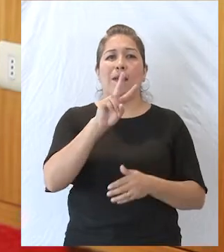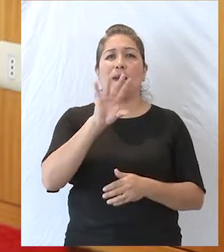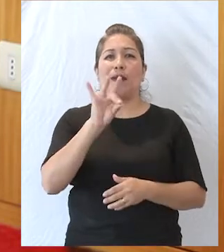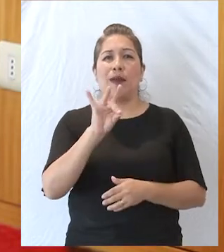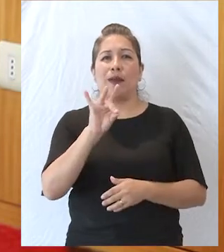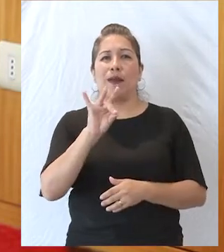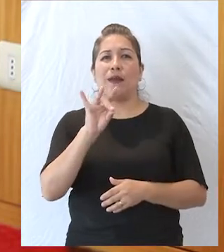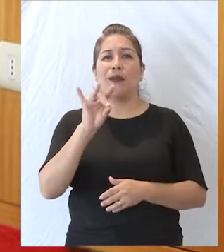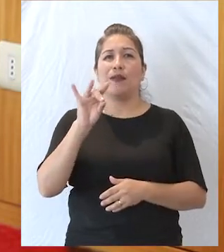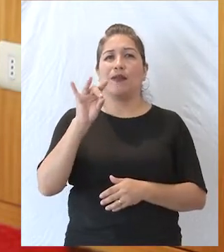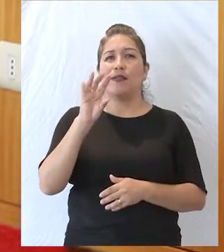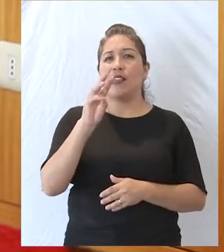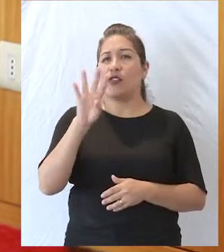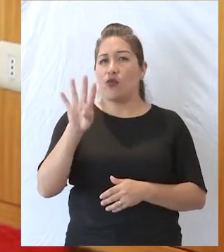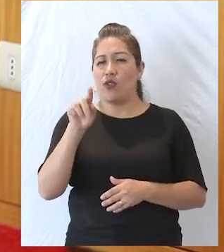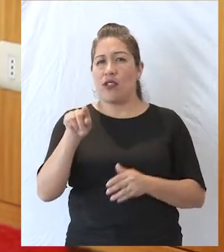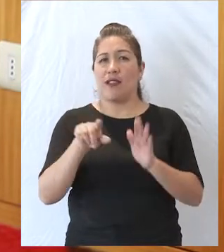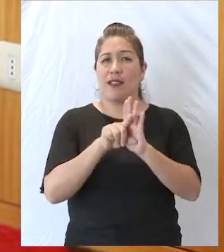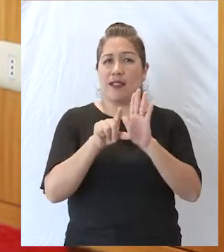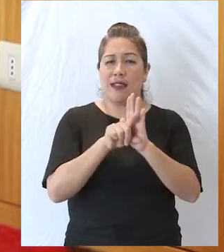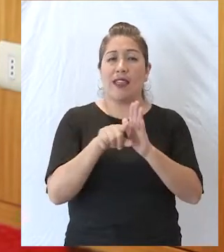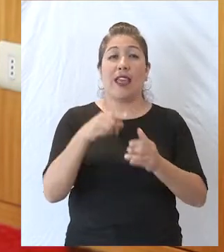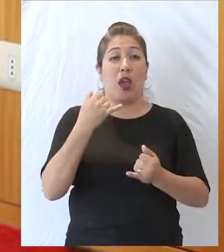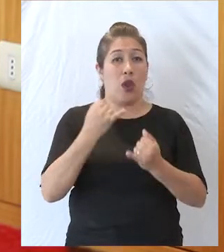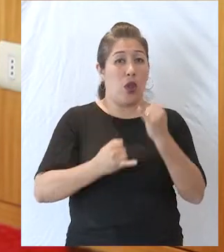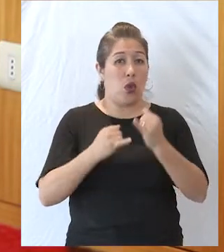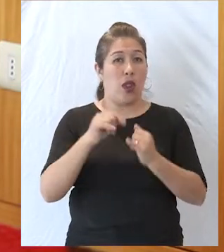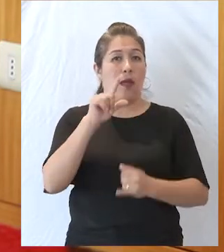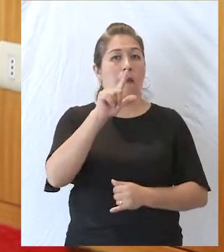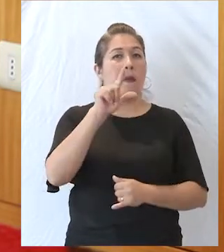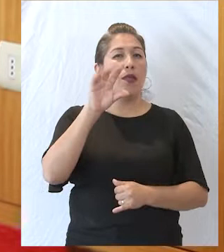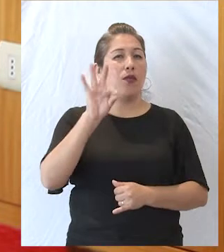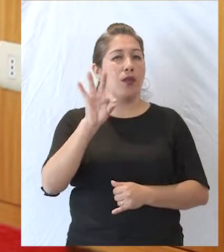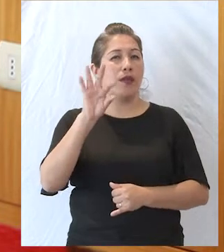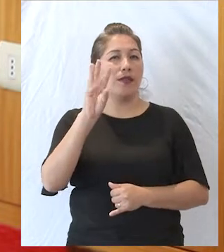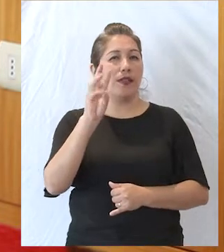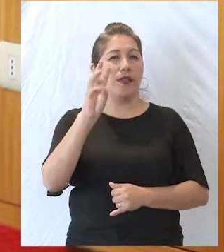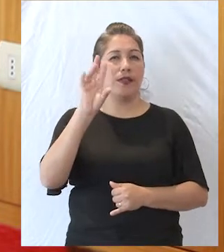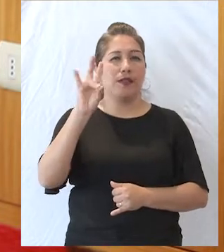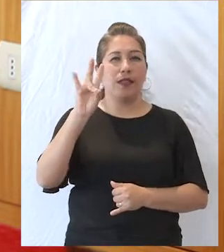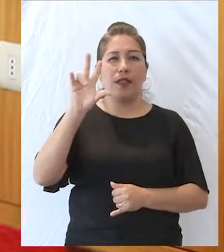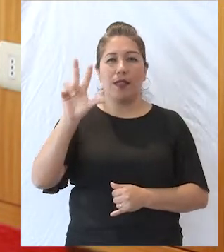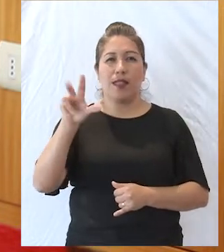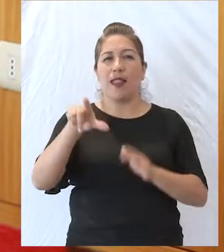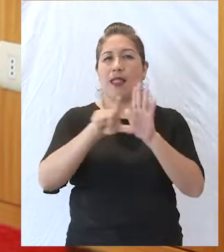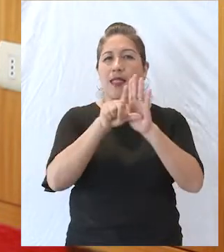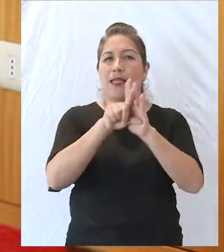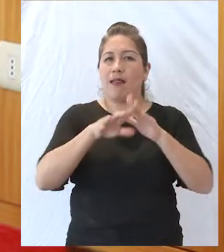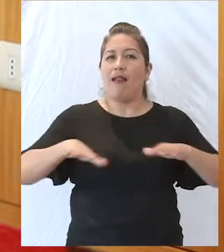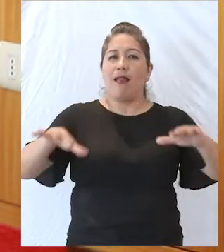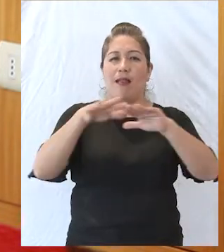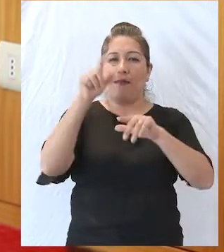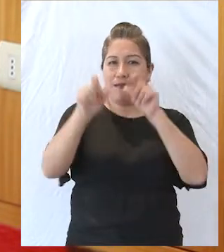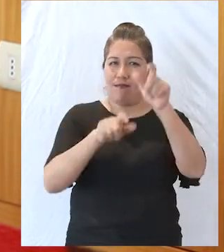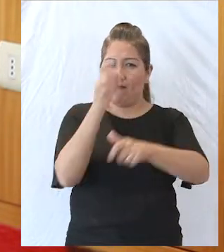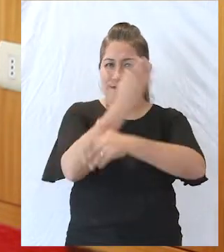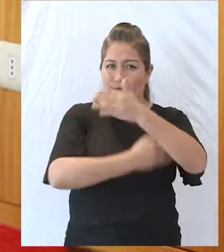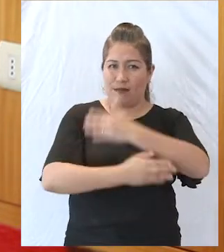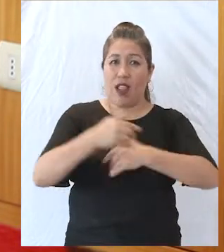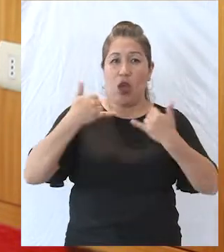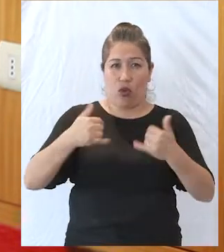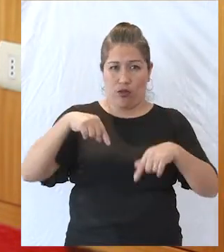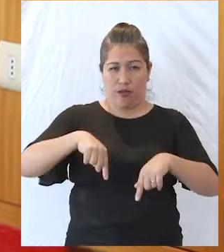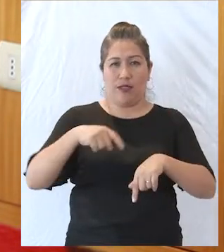la promulgación de la Ley 28164 y últimamente en la Ley 29973, la Ley General de la Persona